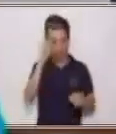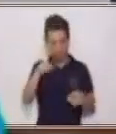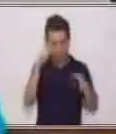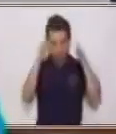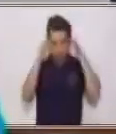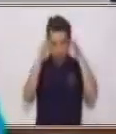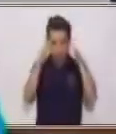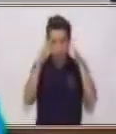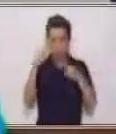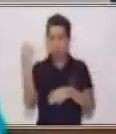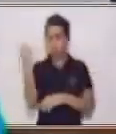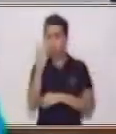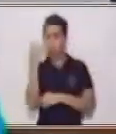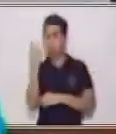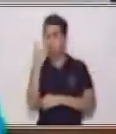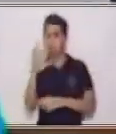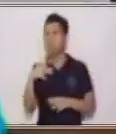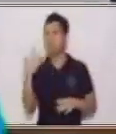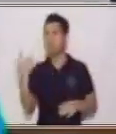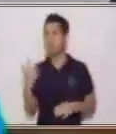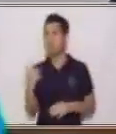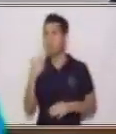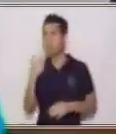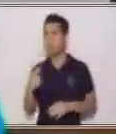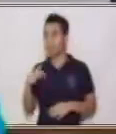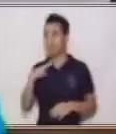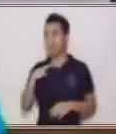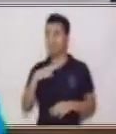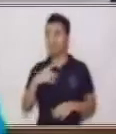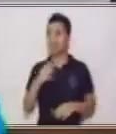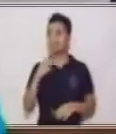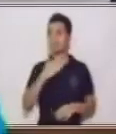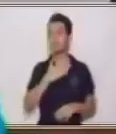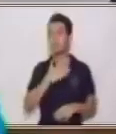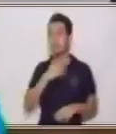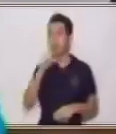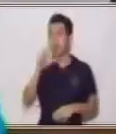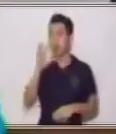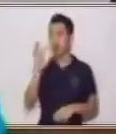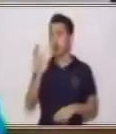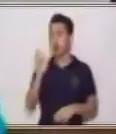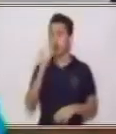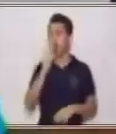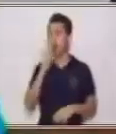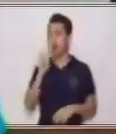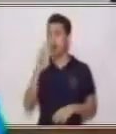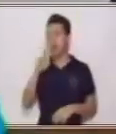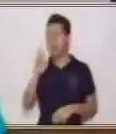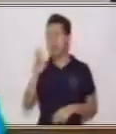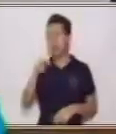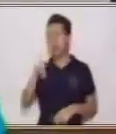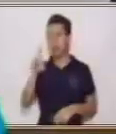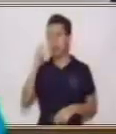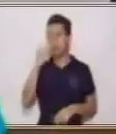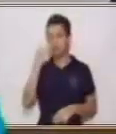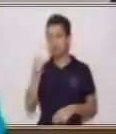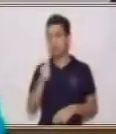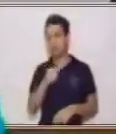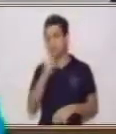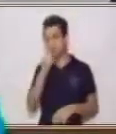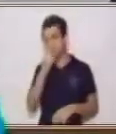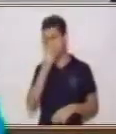estaba diciendo, importantísimo tener esa parte de la coherencia para que no nos podamos perder. Eso sí te lo voy a colocar de este